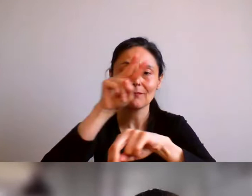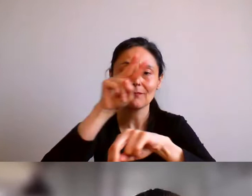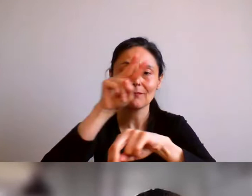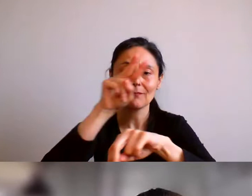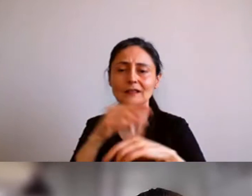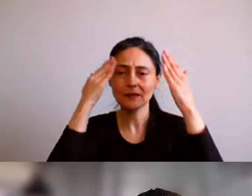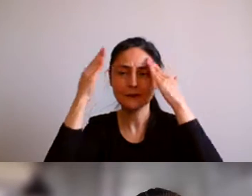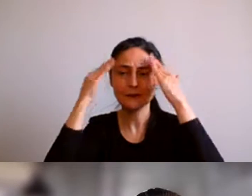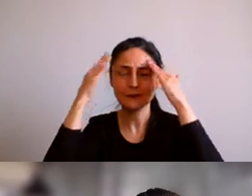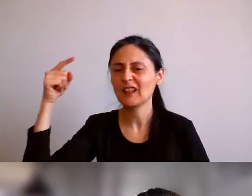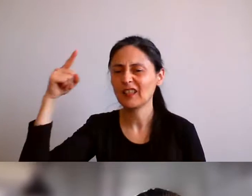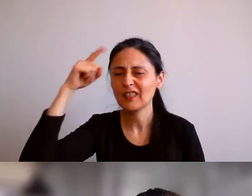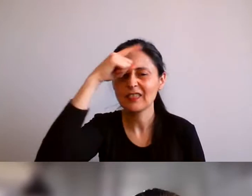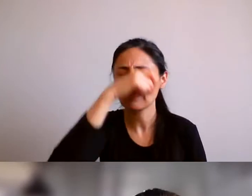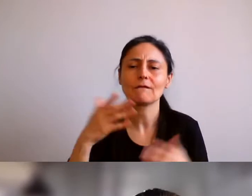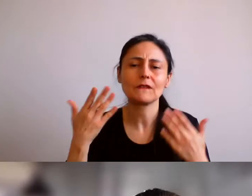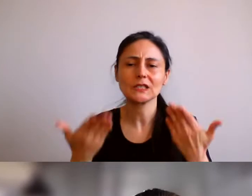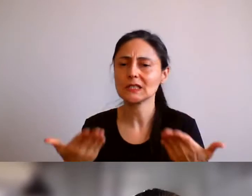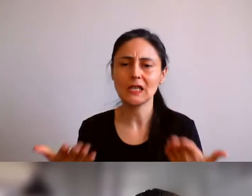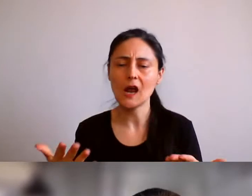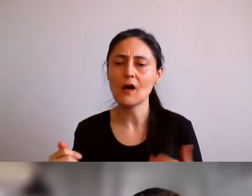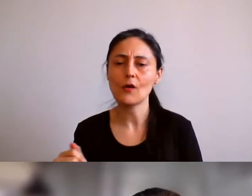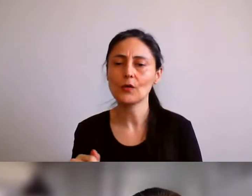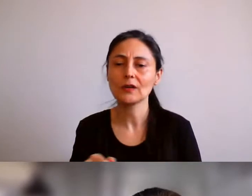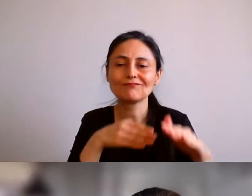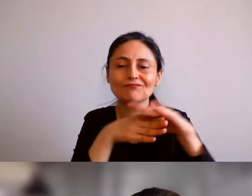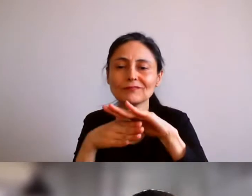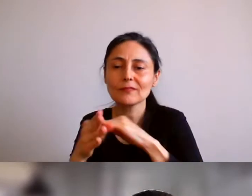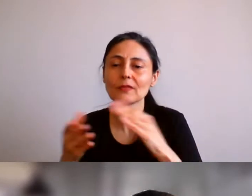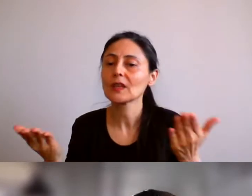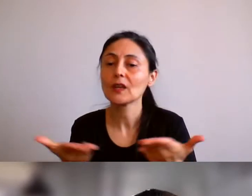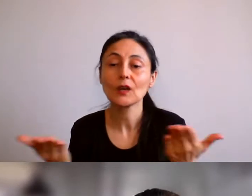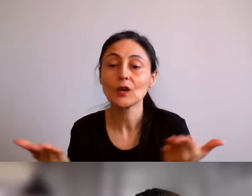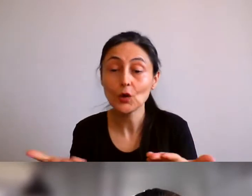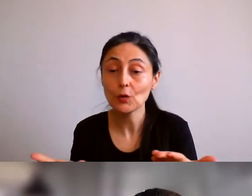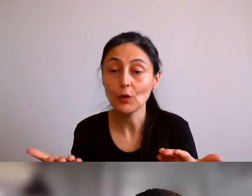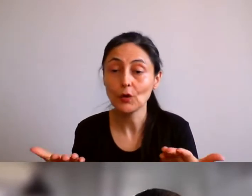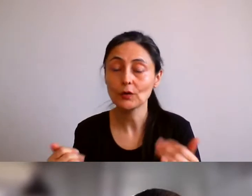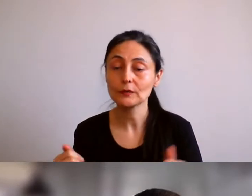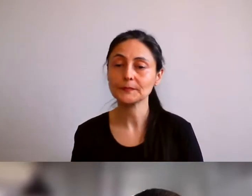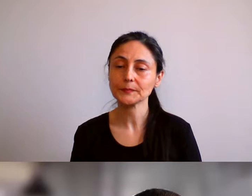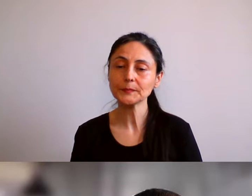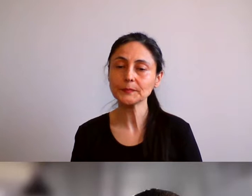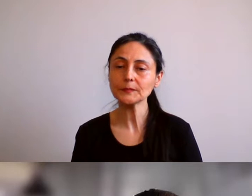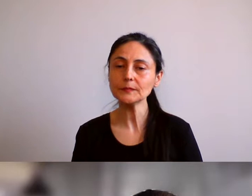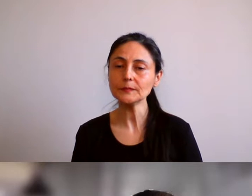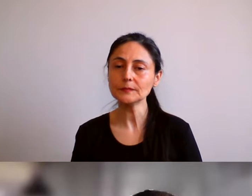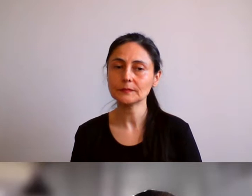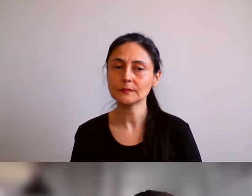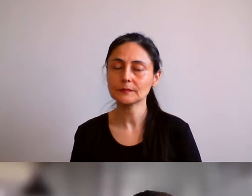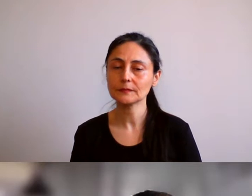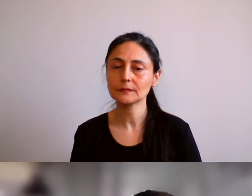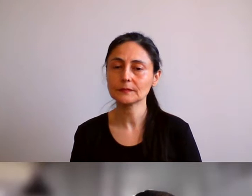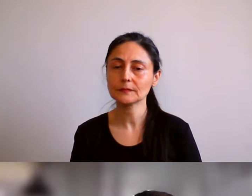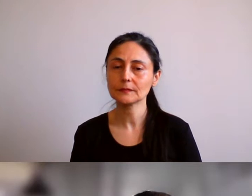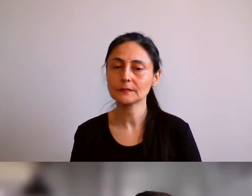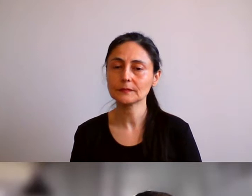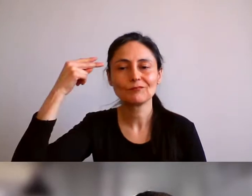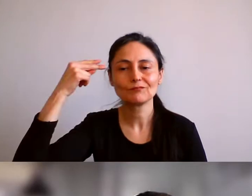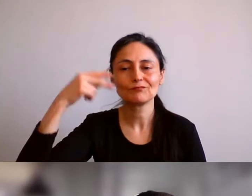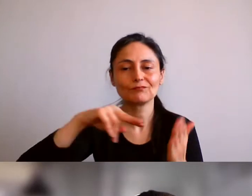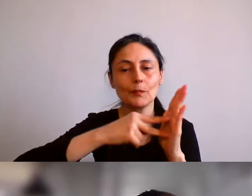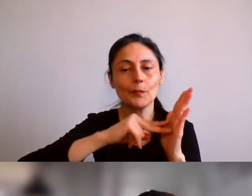es complejo actualmente. Entonces, ¿cómo estamos accediendo? ¿Cómo la gente tiene acceso a estas problemáticas importantes que